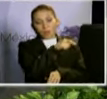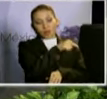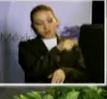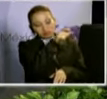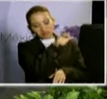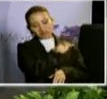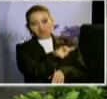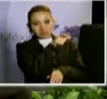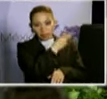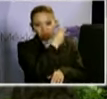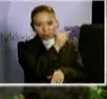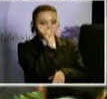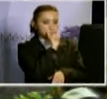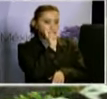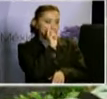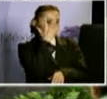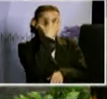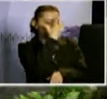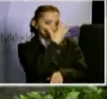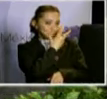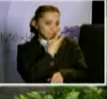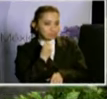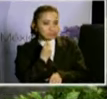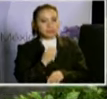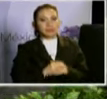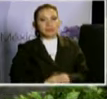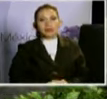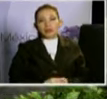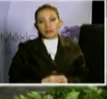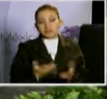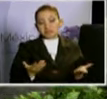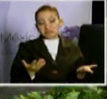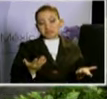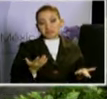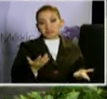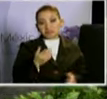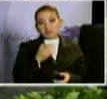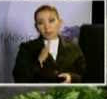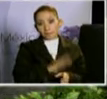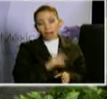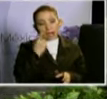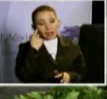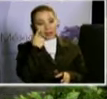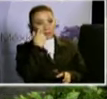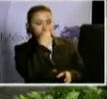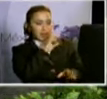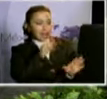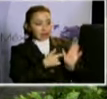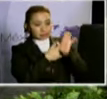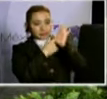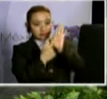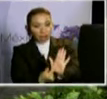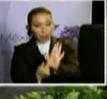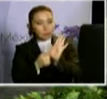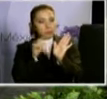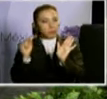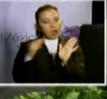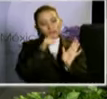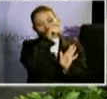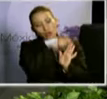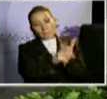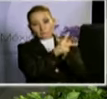son dos chicas muy lindas, bastante ya mirada a presentar un determinado tipo